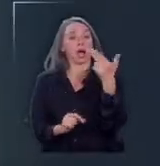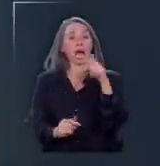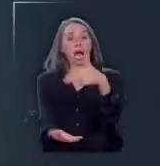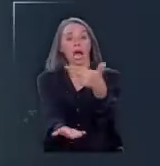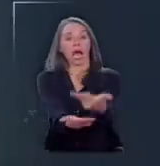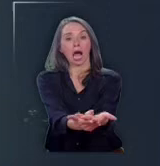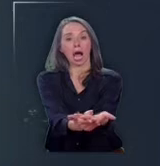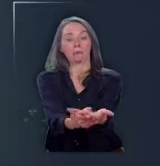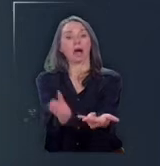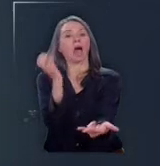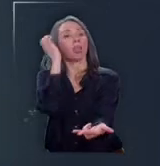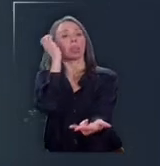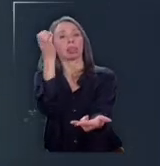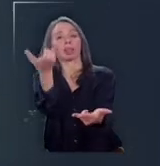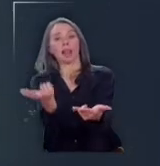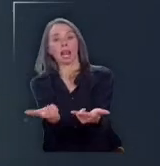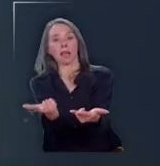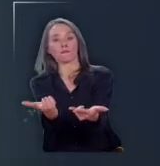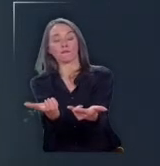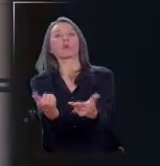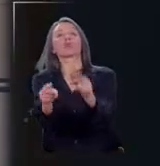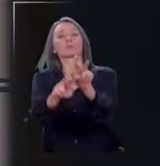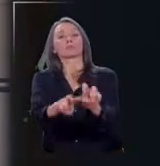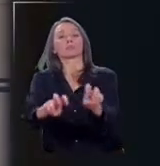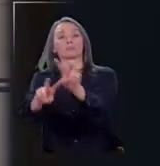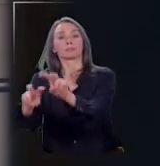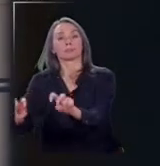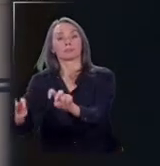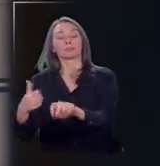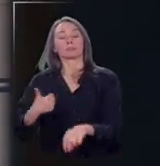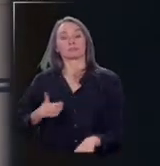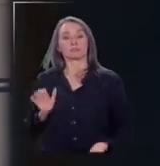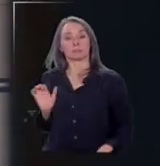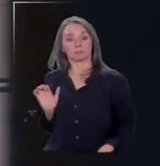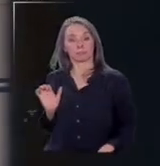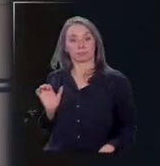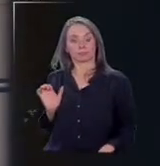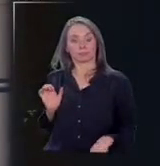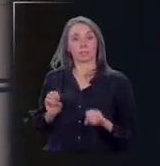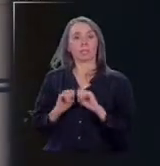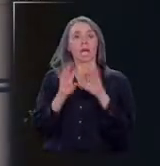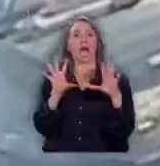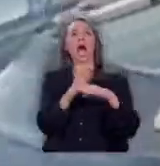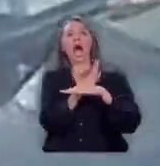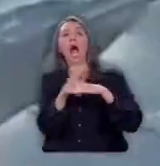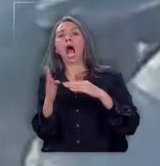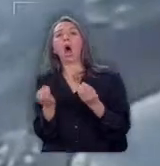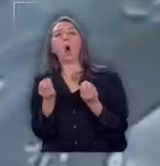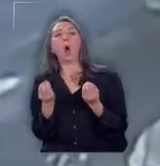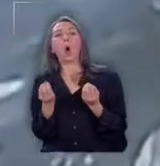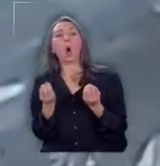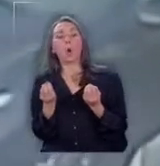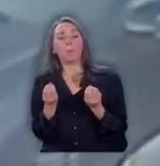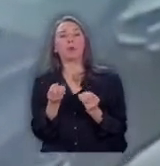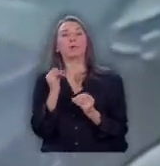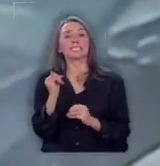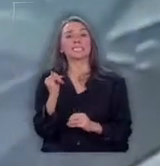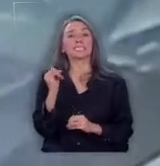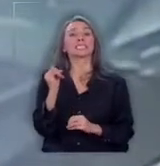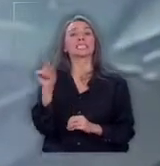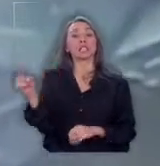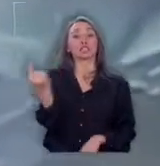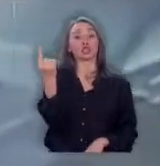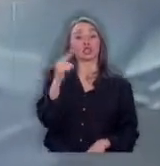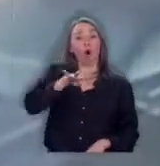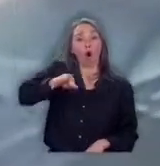fuego y un teléfono que será periciado por Los detectives para aclarar el hecho y establecer si actuó en